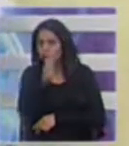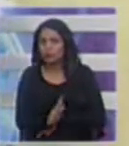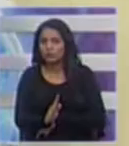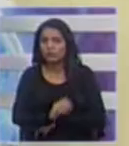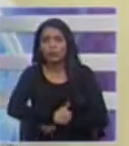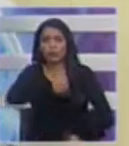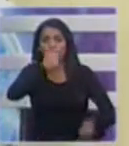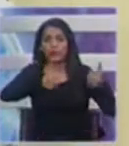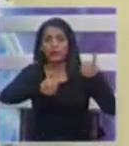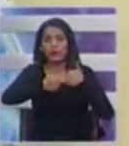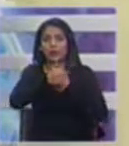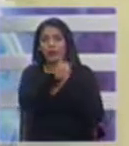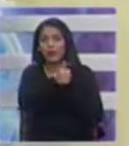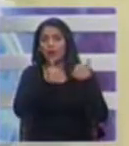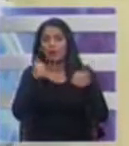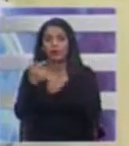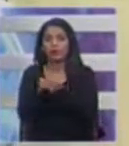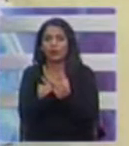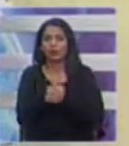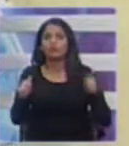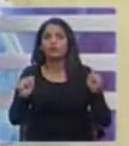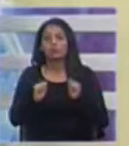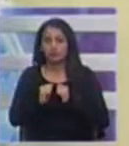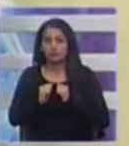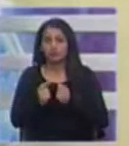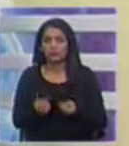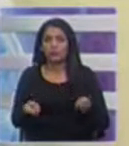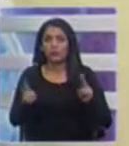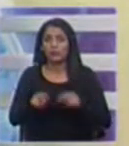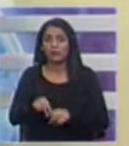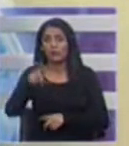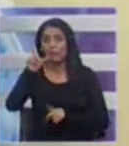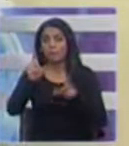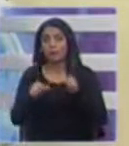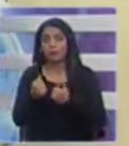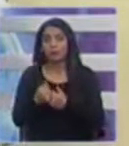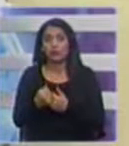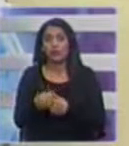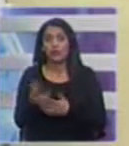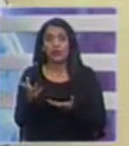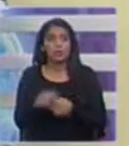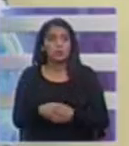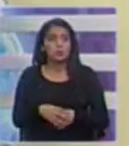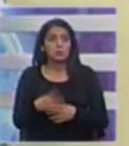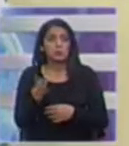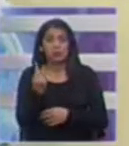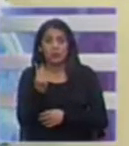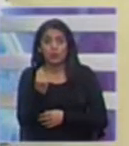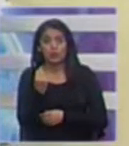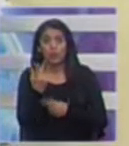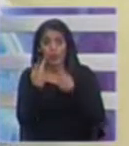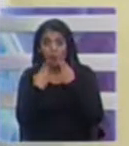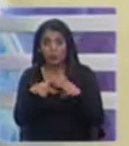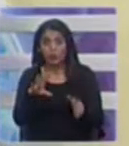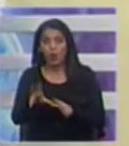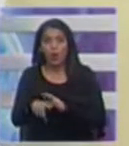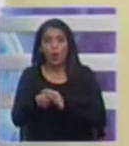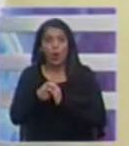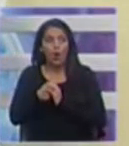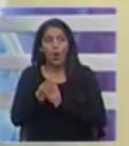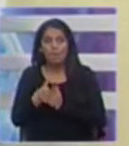al directorio de este organismo. Yo quería que nos explicara un poco más qué hizo, cuál fue el desempeño